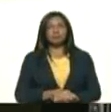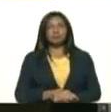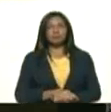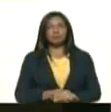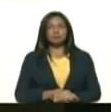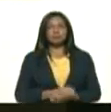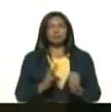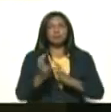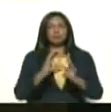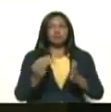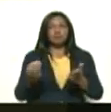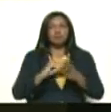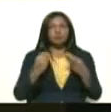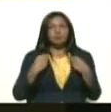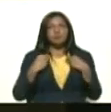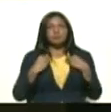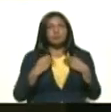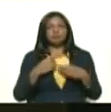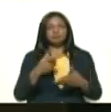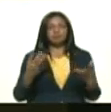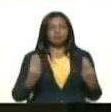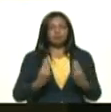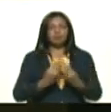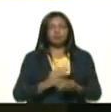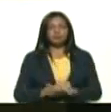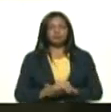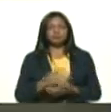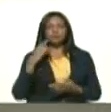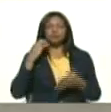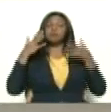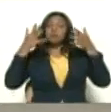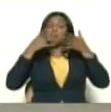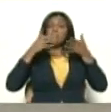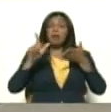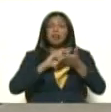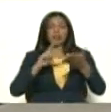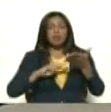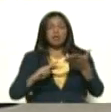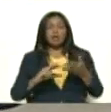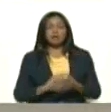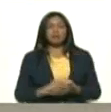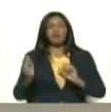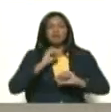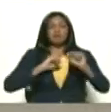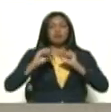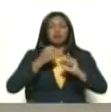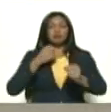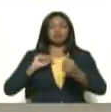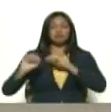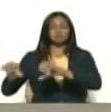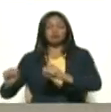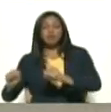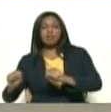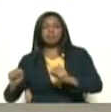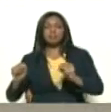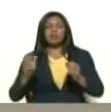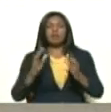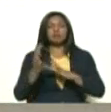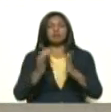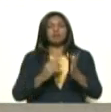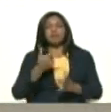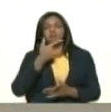Jesús resucitado entre nosotros. Bueno, les recomiendo este libro, El Movimiento Antiimperial de Jesús, de buena lectura, fácil